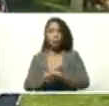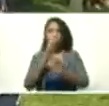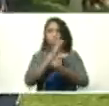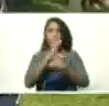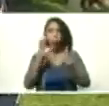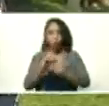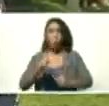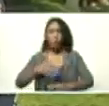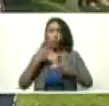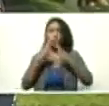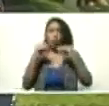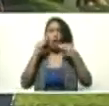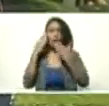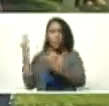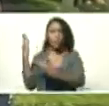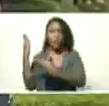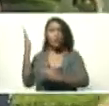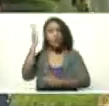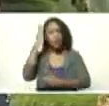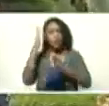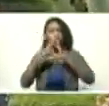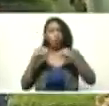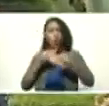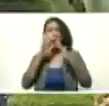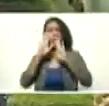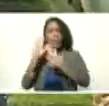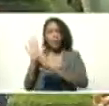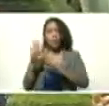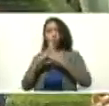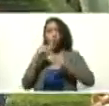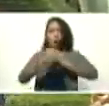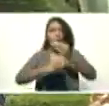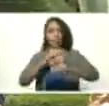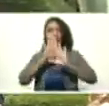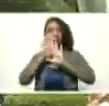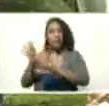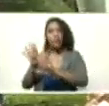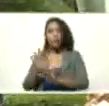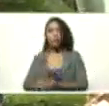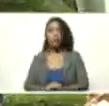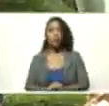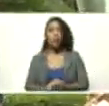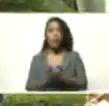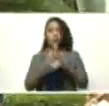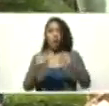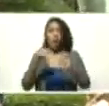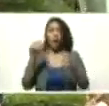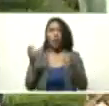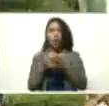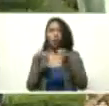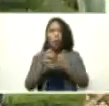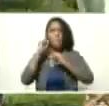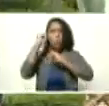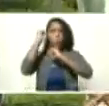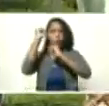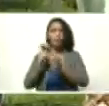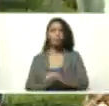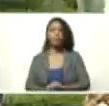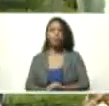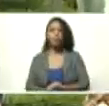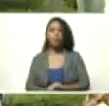puede todo, la cultura lo sabe todo, la cultura lo hace todo. Todas sus manifestaciones.